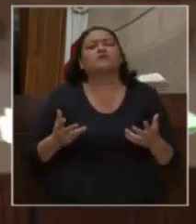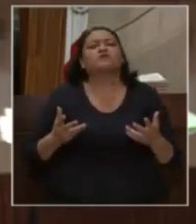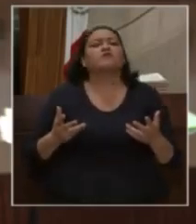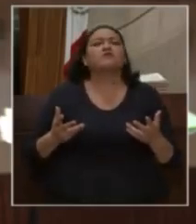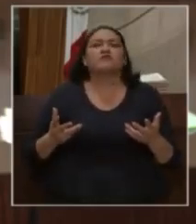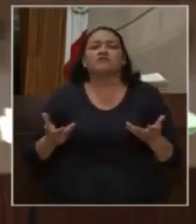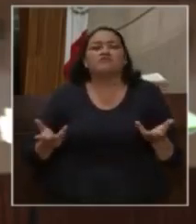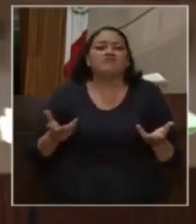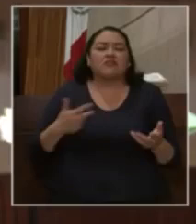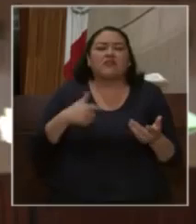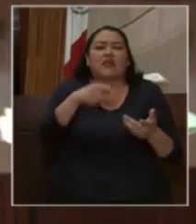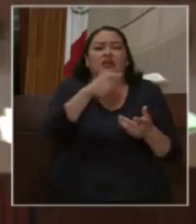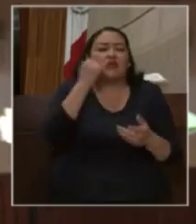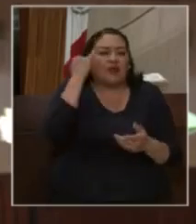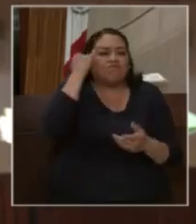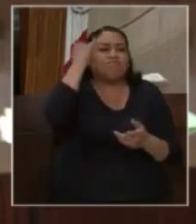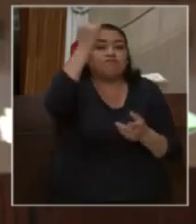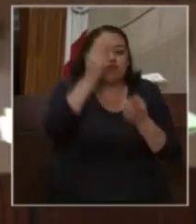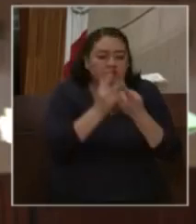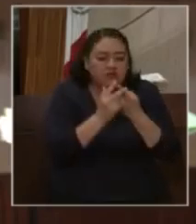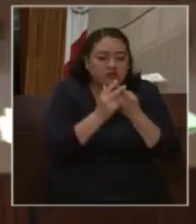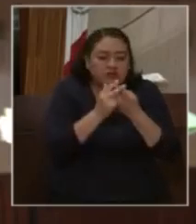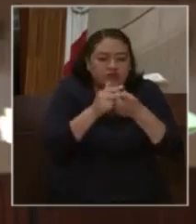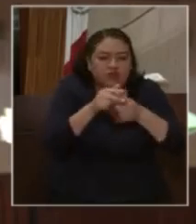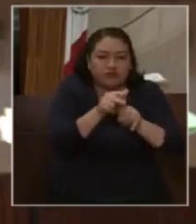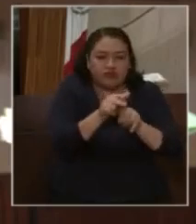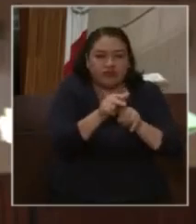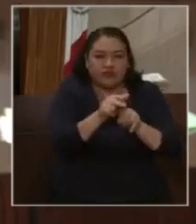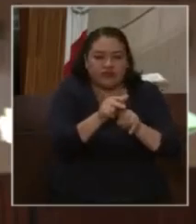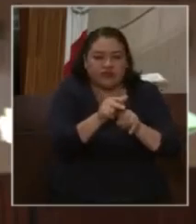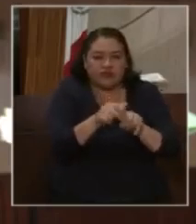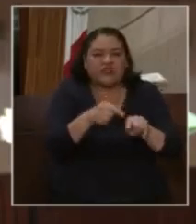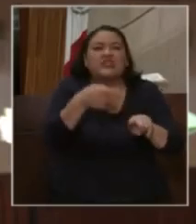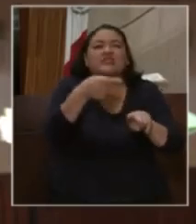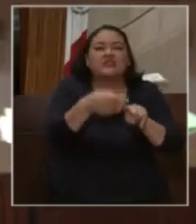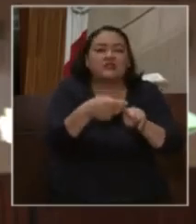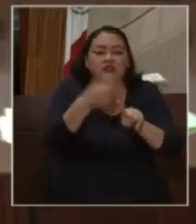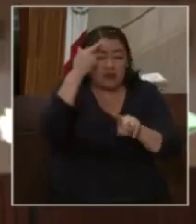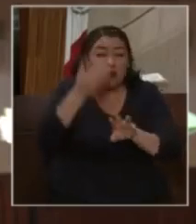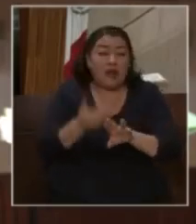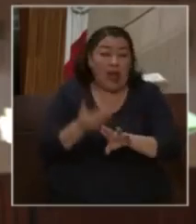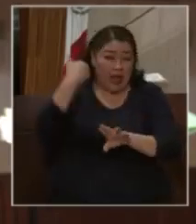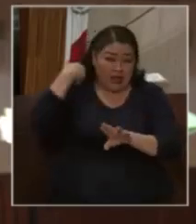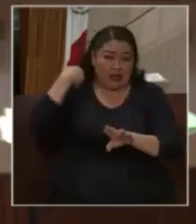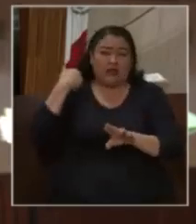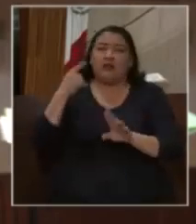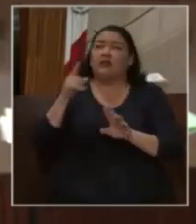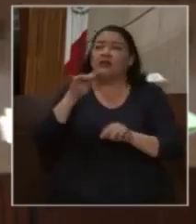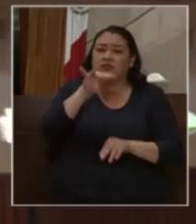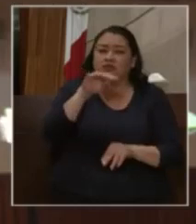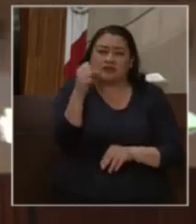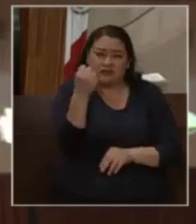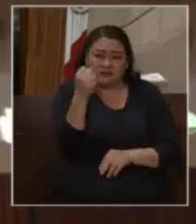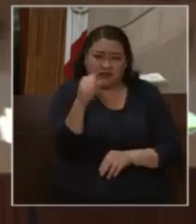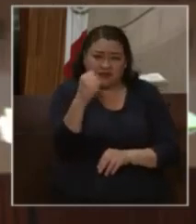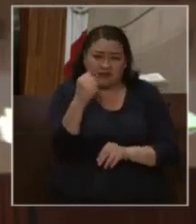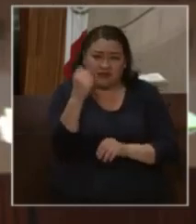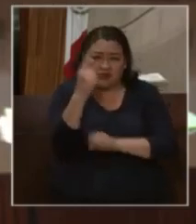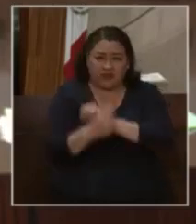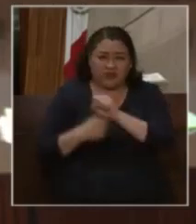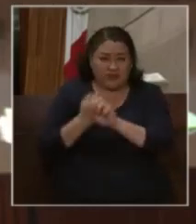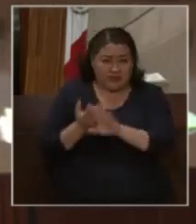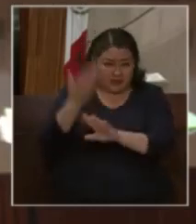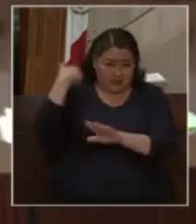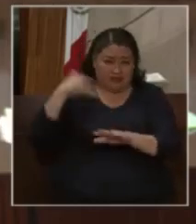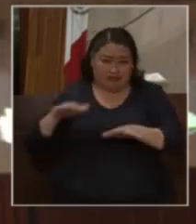un origen que tuvo que ver con nada más y nada menos que los sismos de 19 de septiembre del año